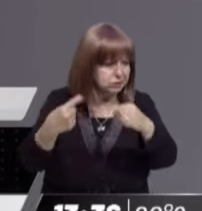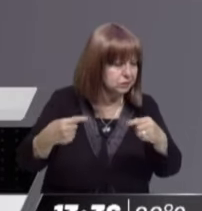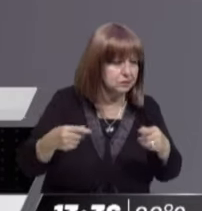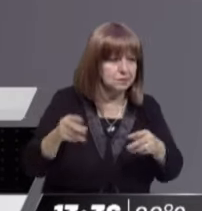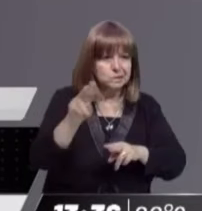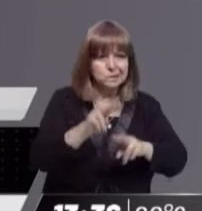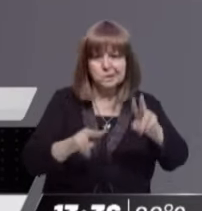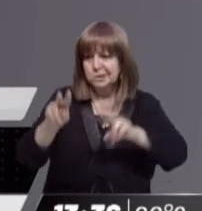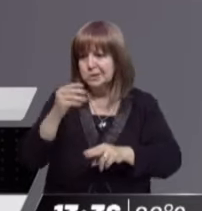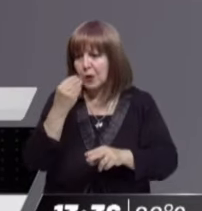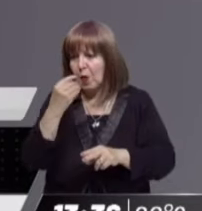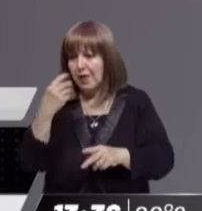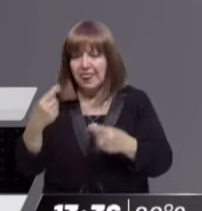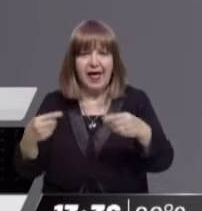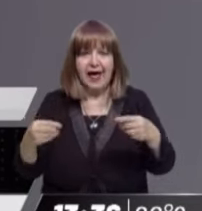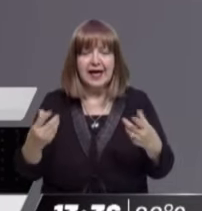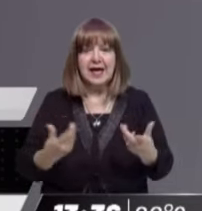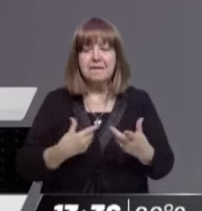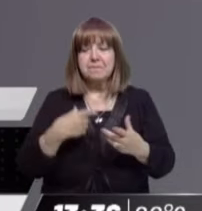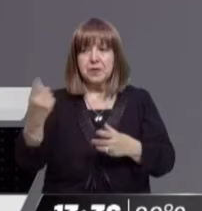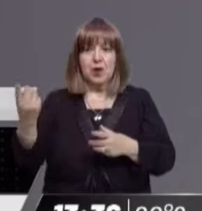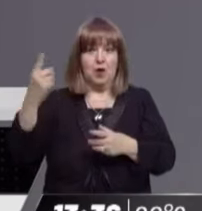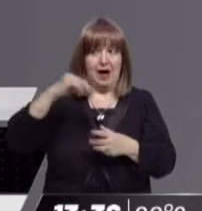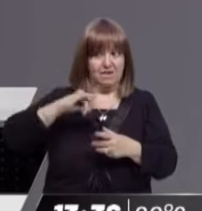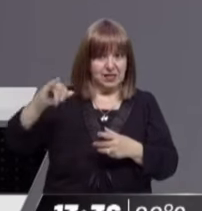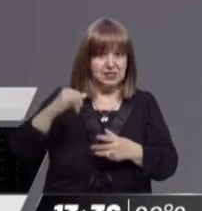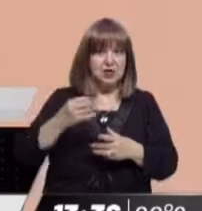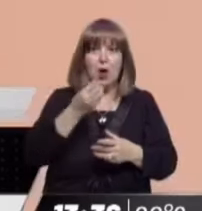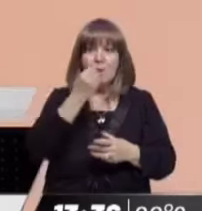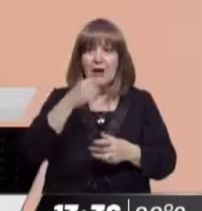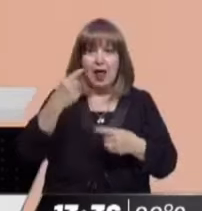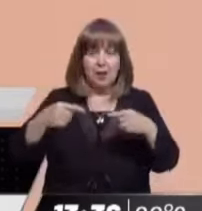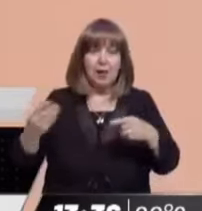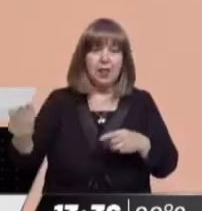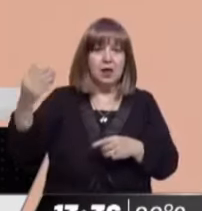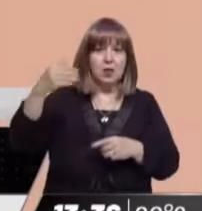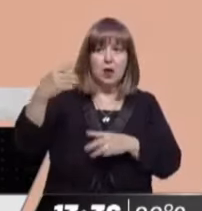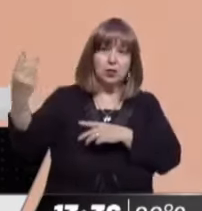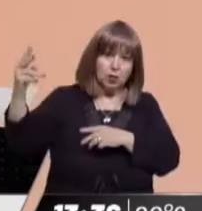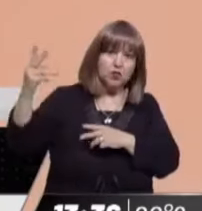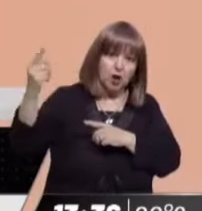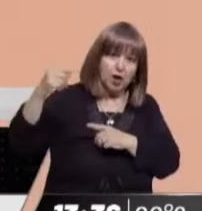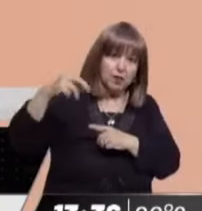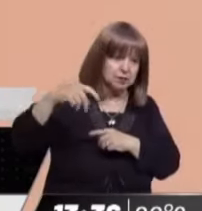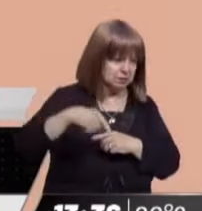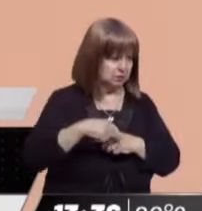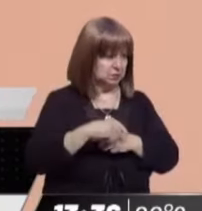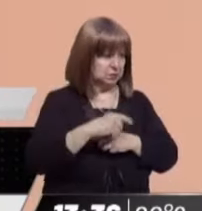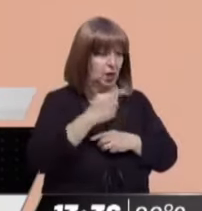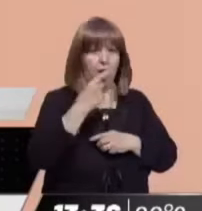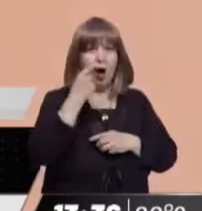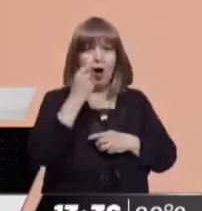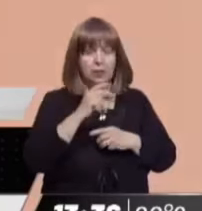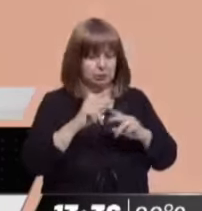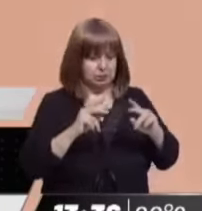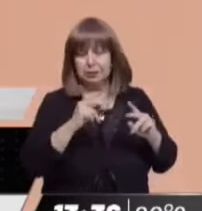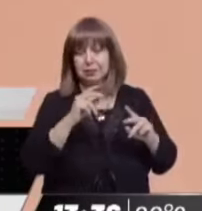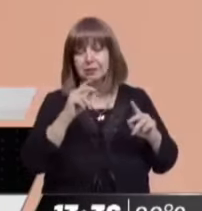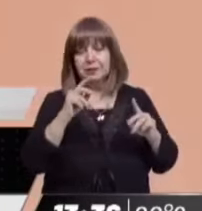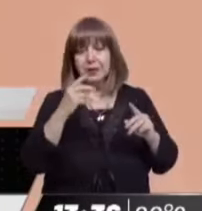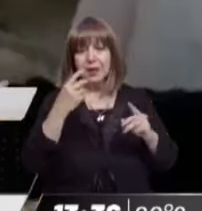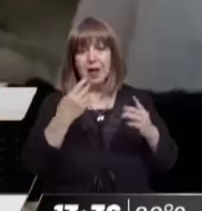todavía no lo encontrábamos. Vuelvo hacia el lugar de los hechos y empiezo a encontrar cuatro animales más en la misma